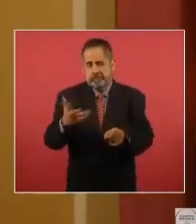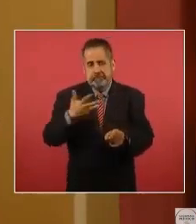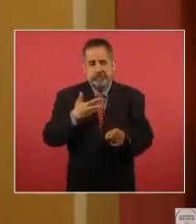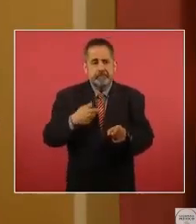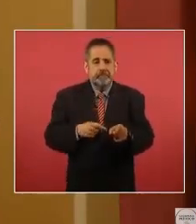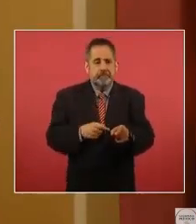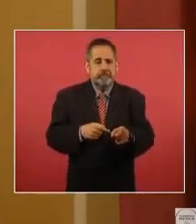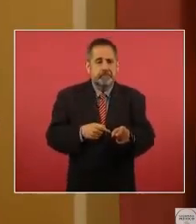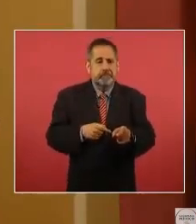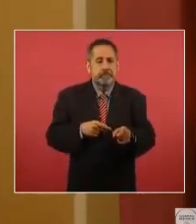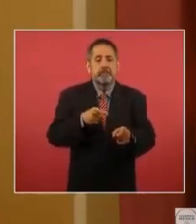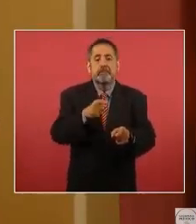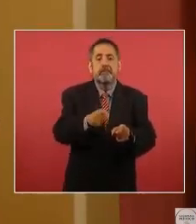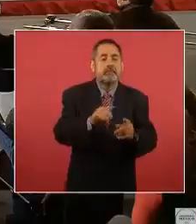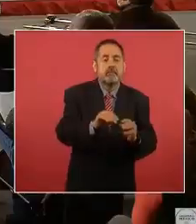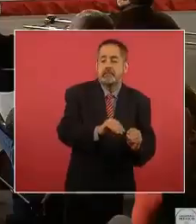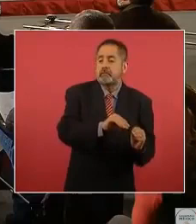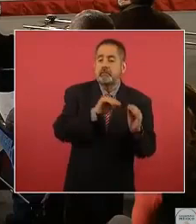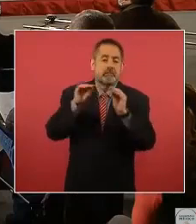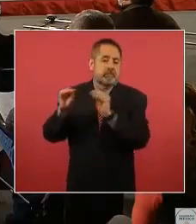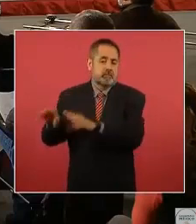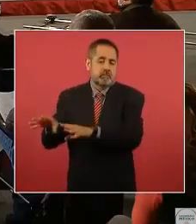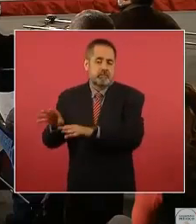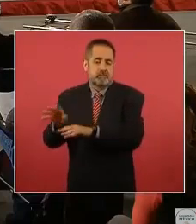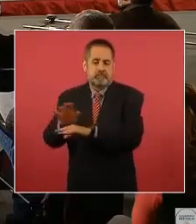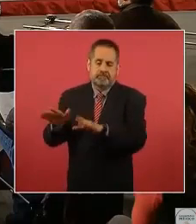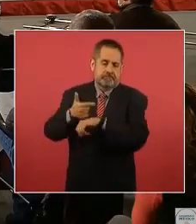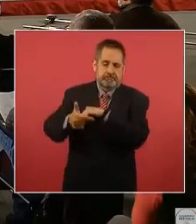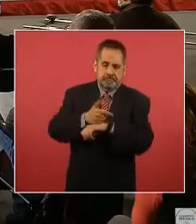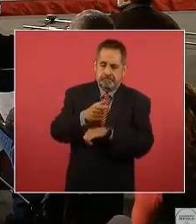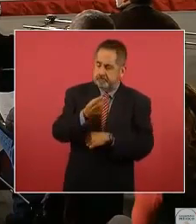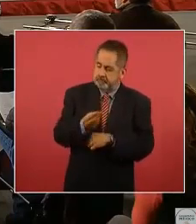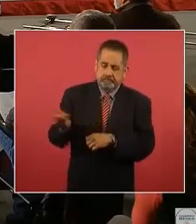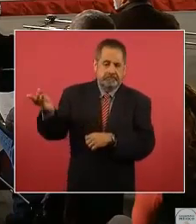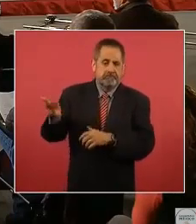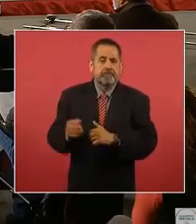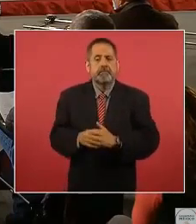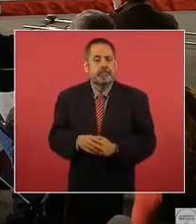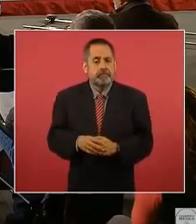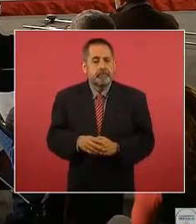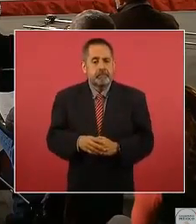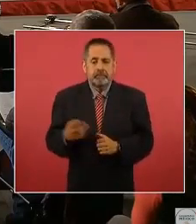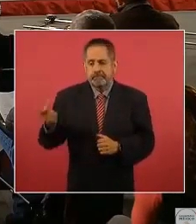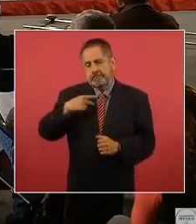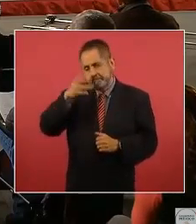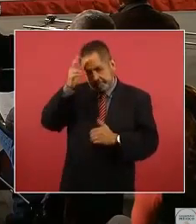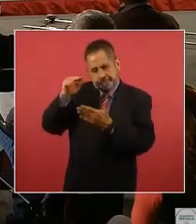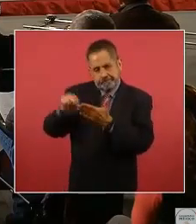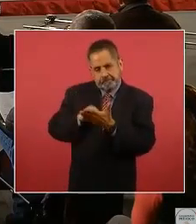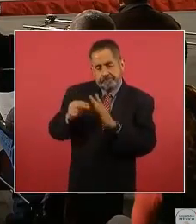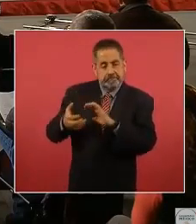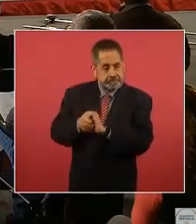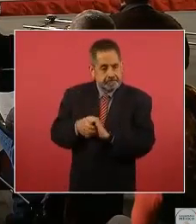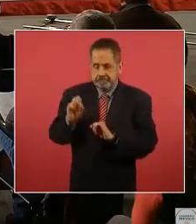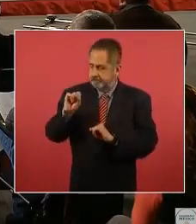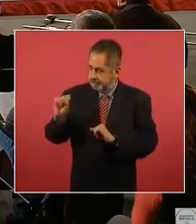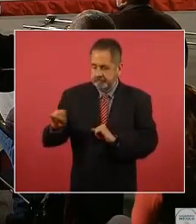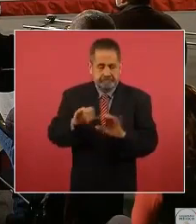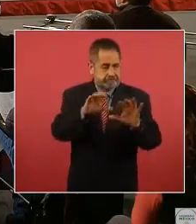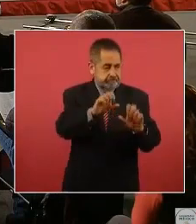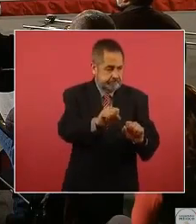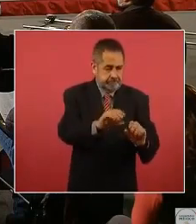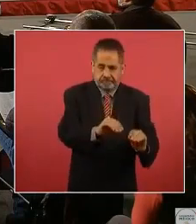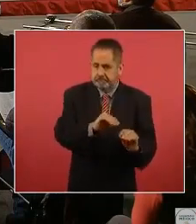fueron enviados hacia guatemala dentro de los vemos que se tienen es el